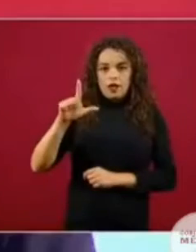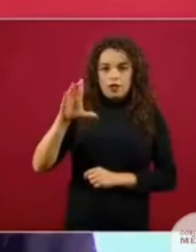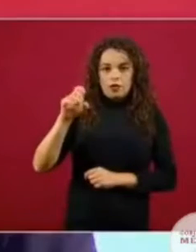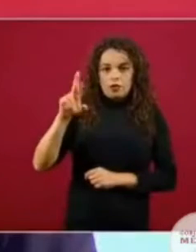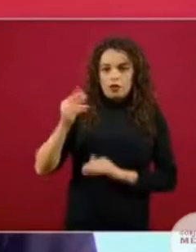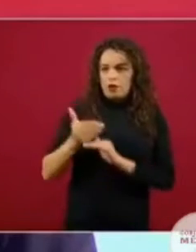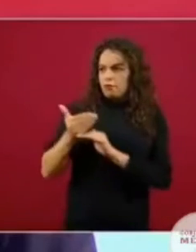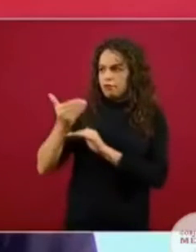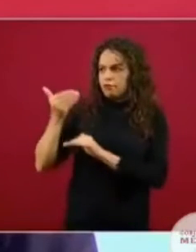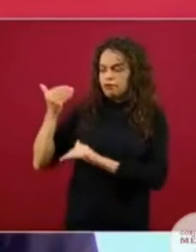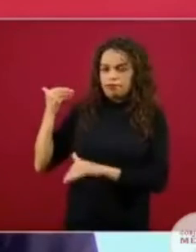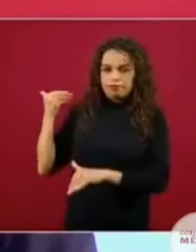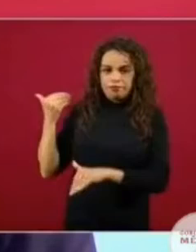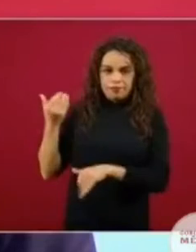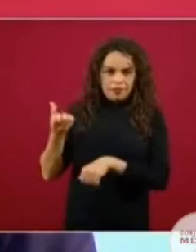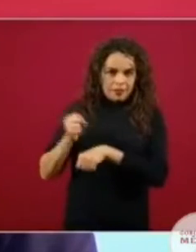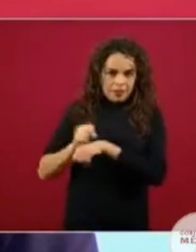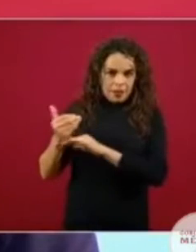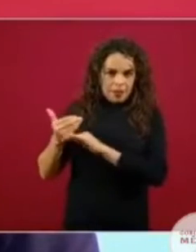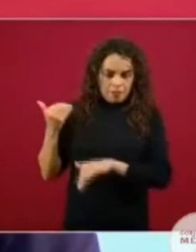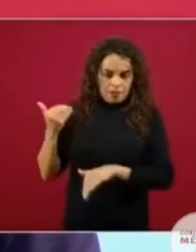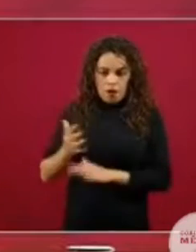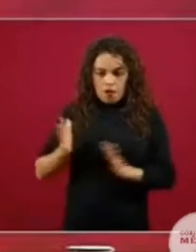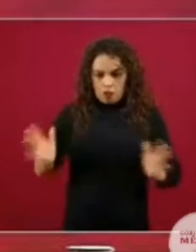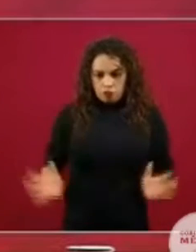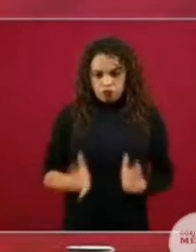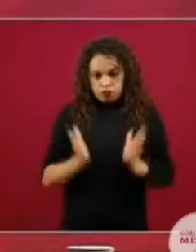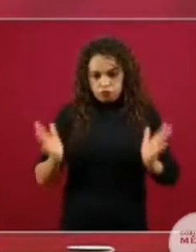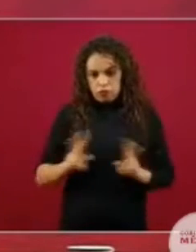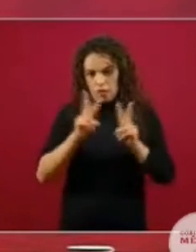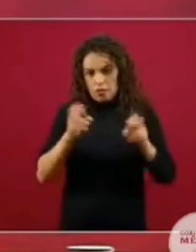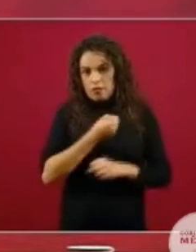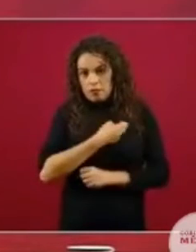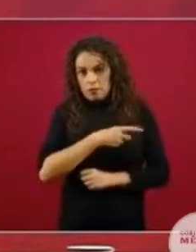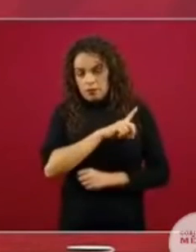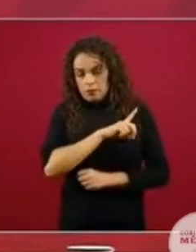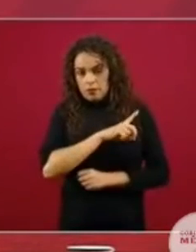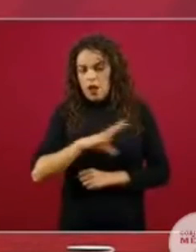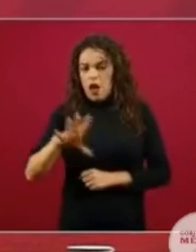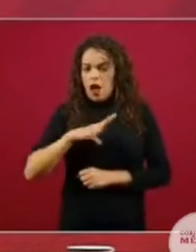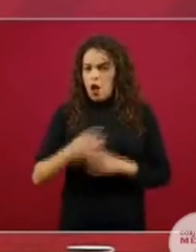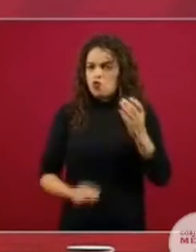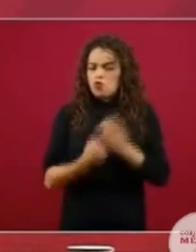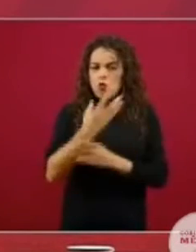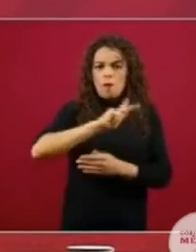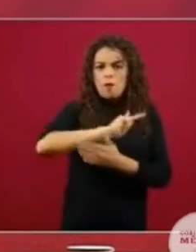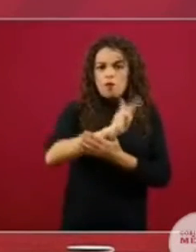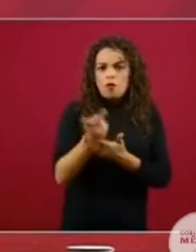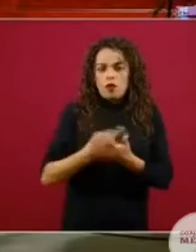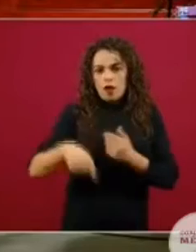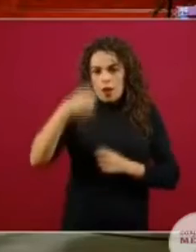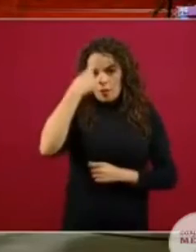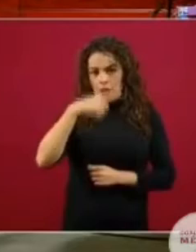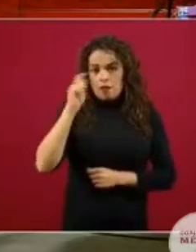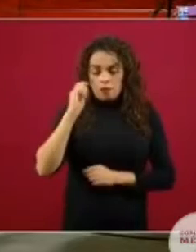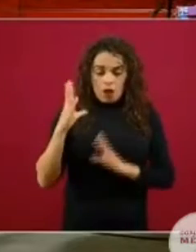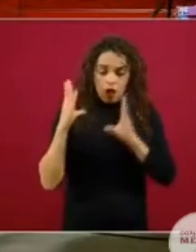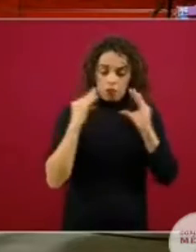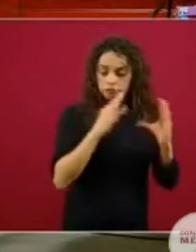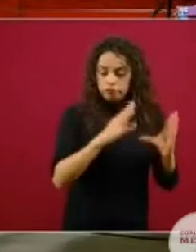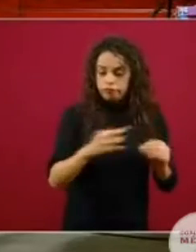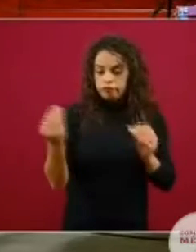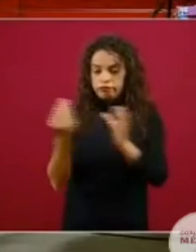salud y detalló el doctor schwartz tenemos un programa nuevo de formación de los profesionales